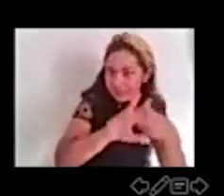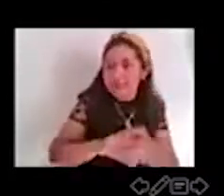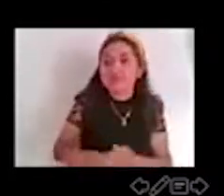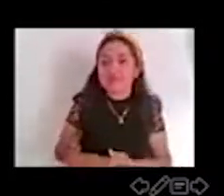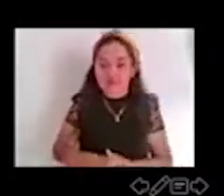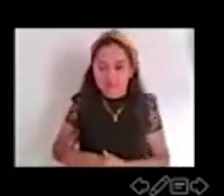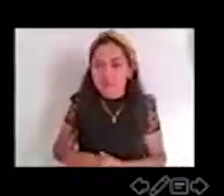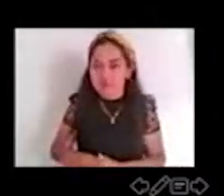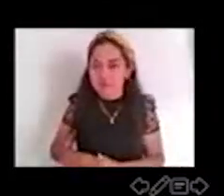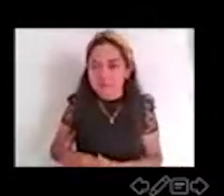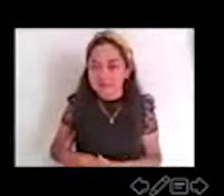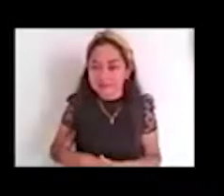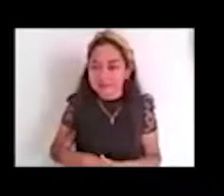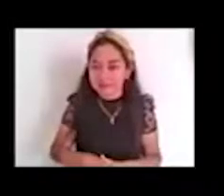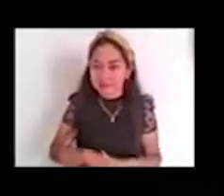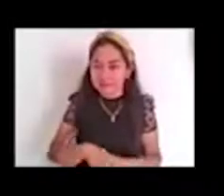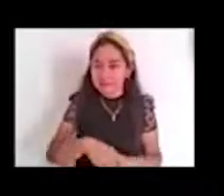del...